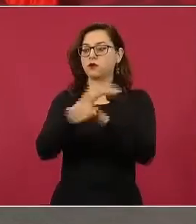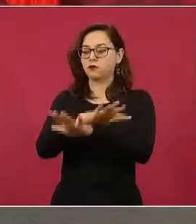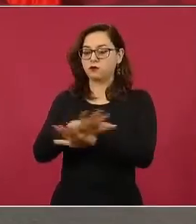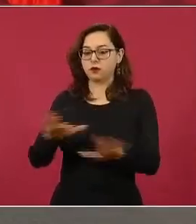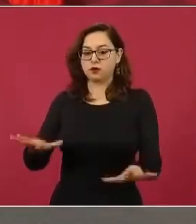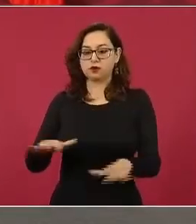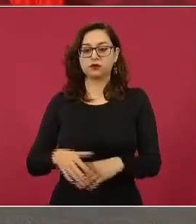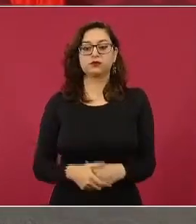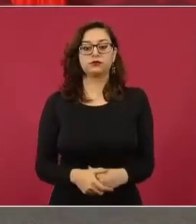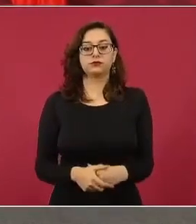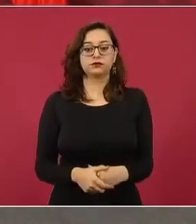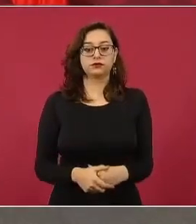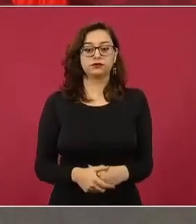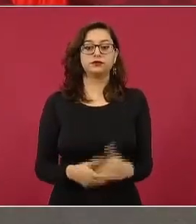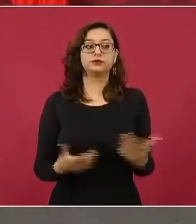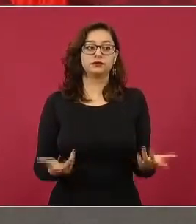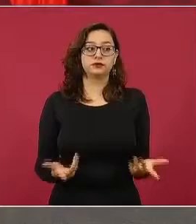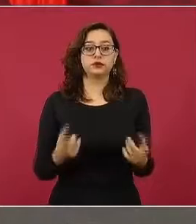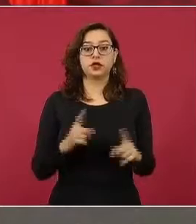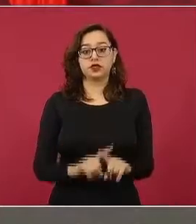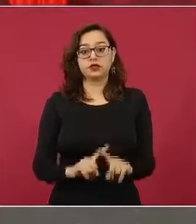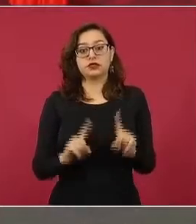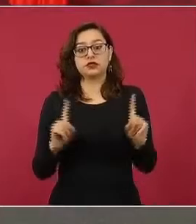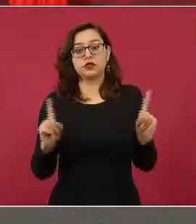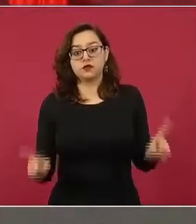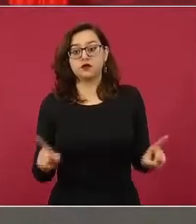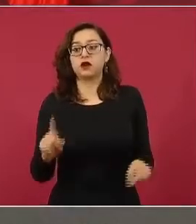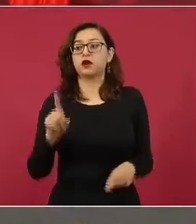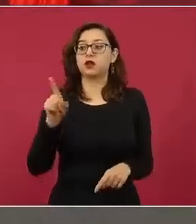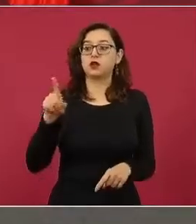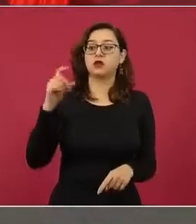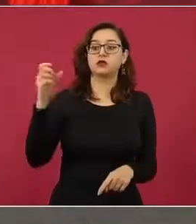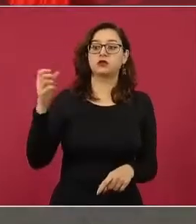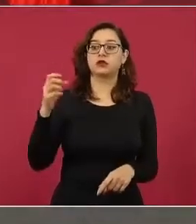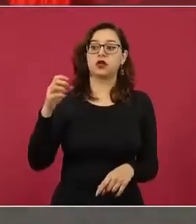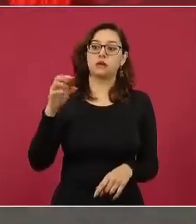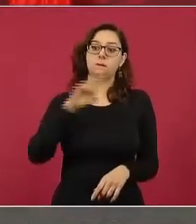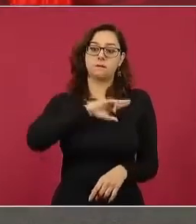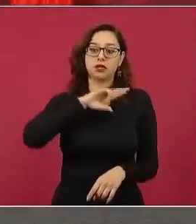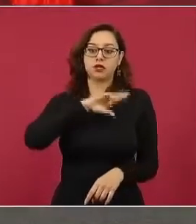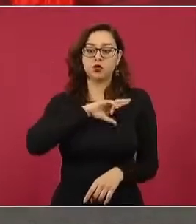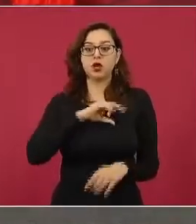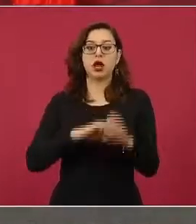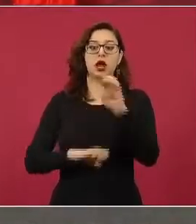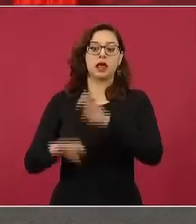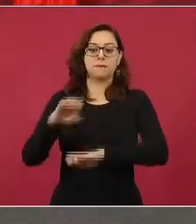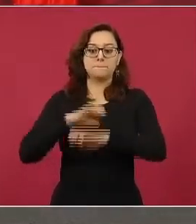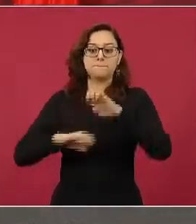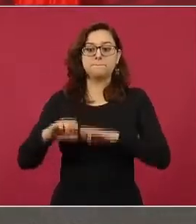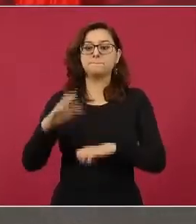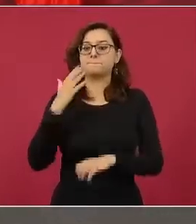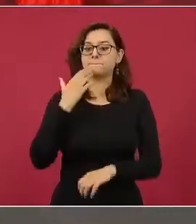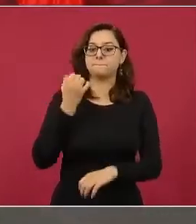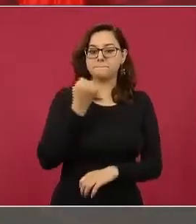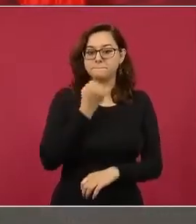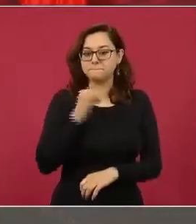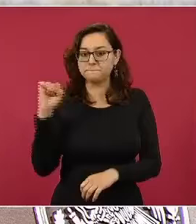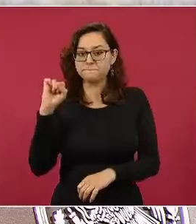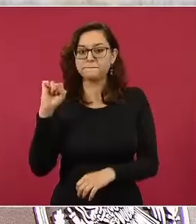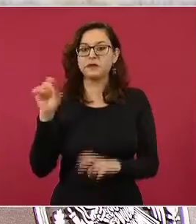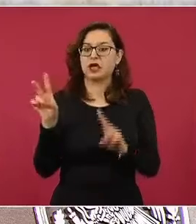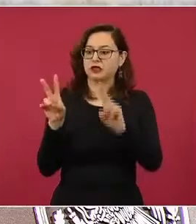en los que están participando empresarios y expertos y dirigentes